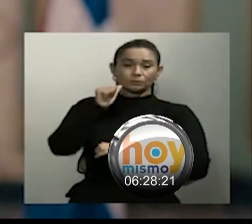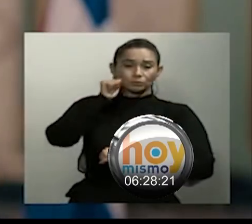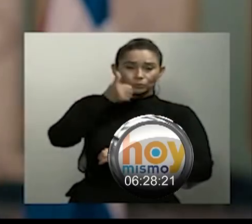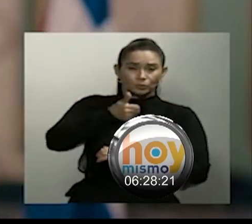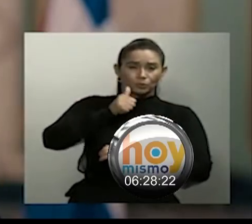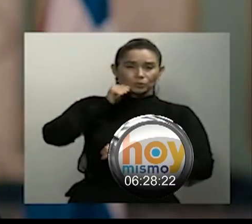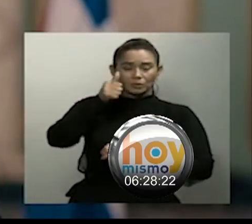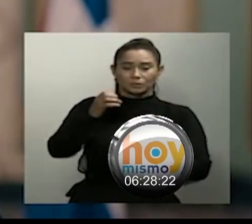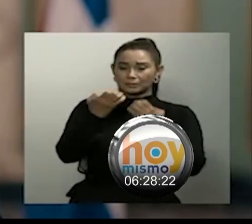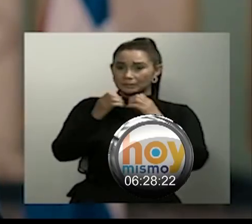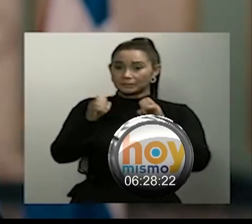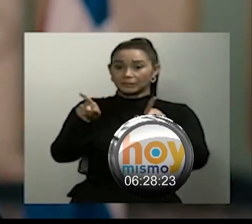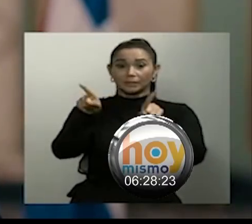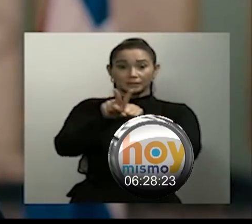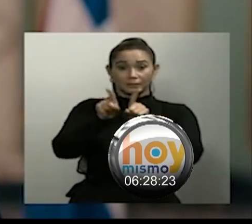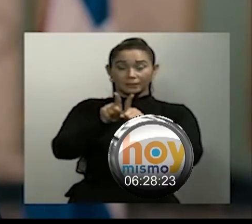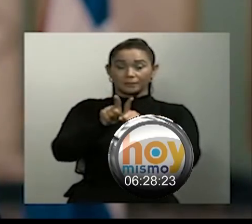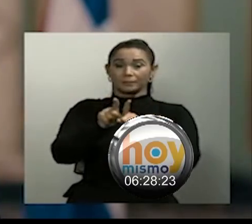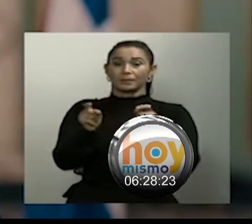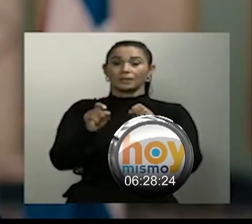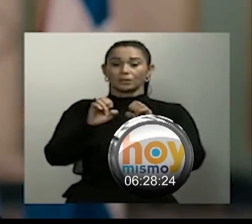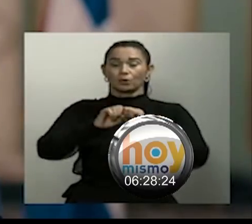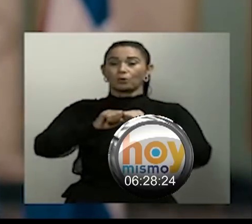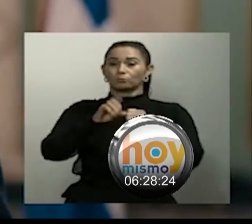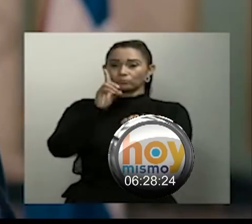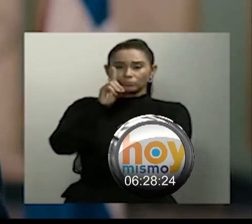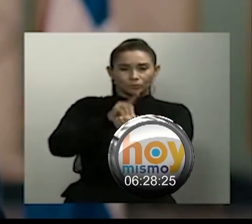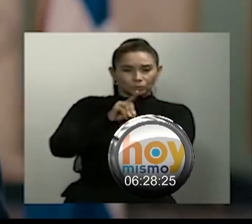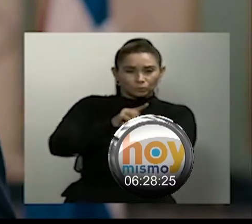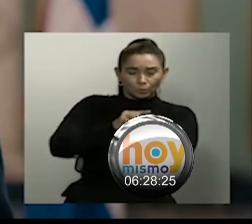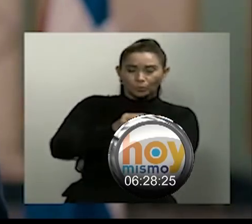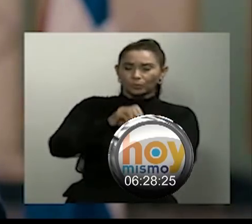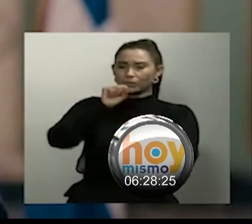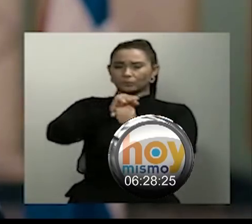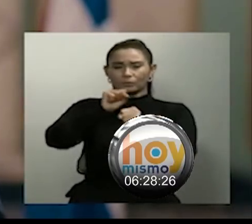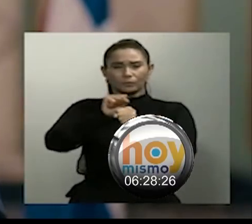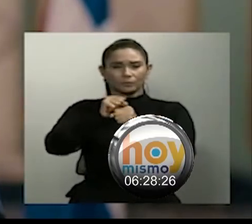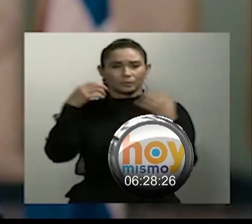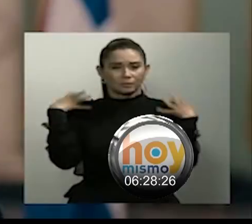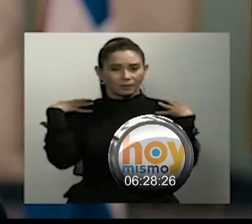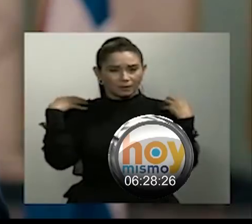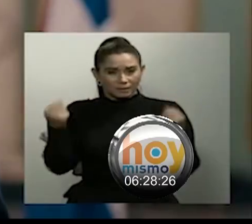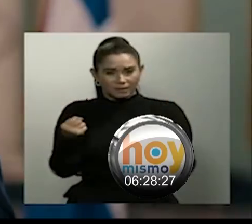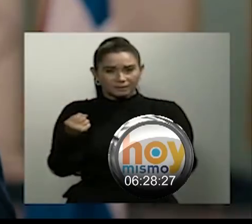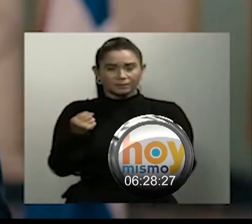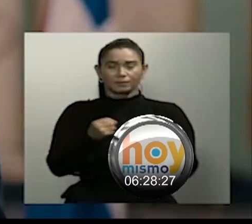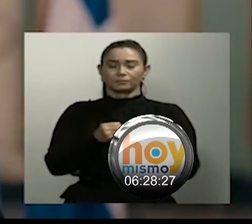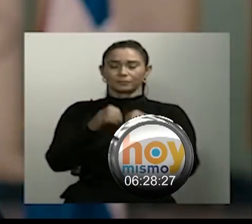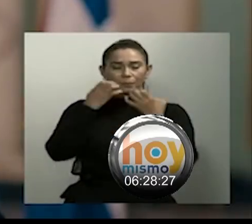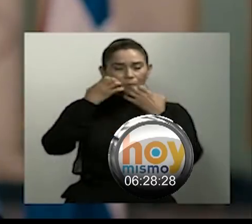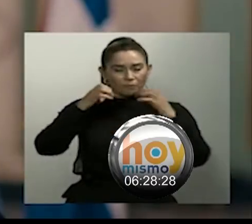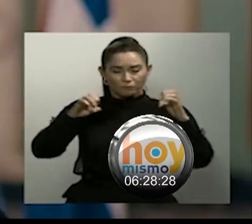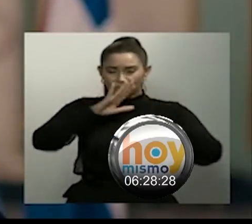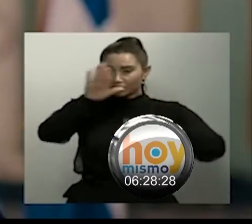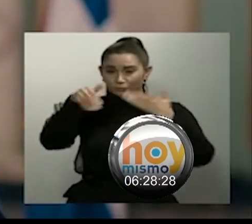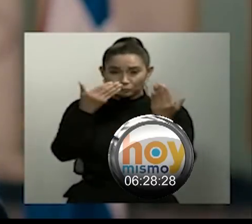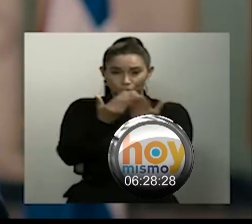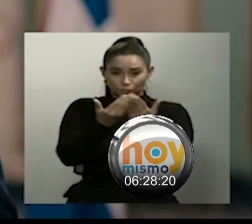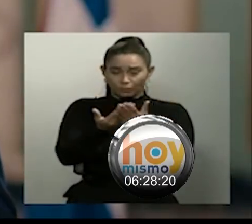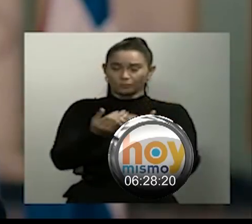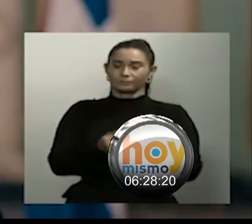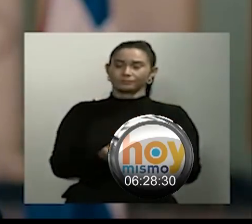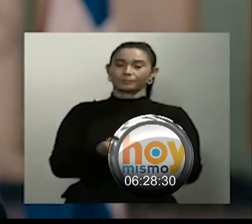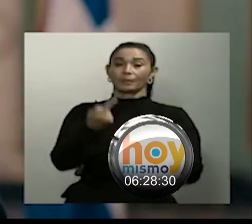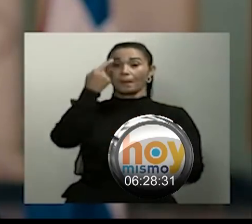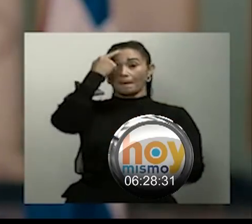de tipo de programa. Ya no se llama así, cuando él llegó a Raintel no se llama así. Sí, eso se llama Antena Latina. Antena Latina. Eso era los tiempos que yo trabajé ahí que se